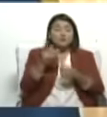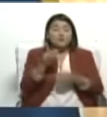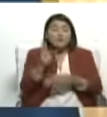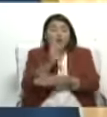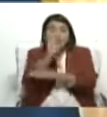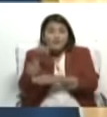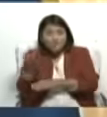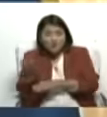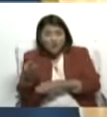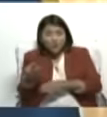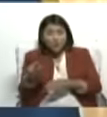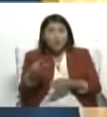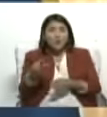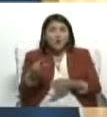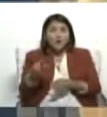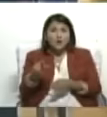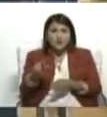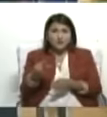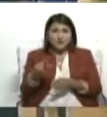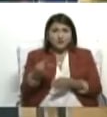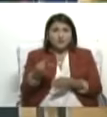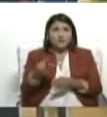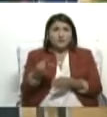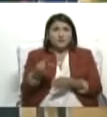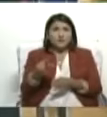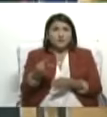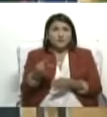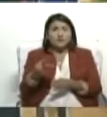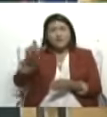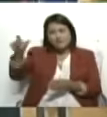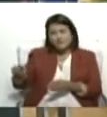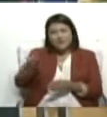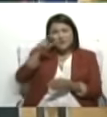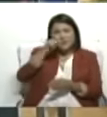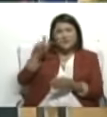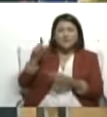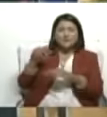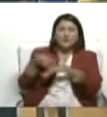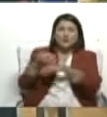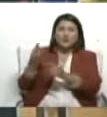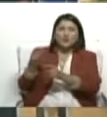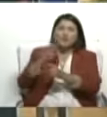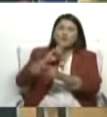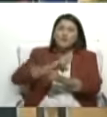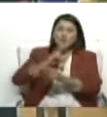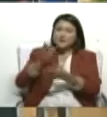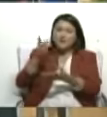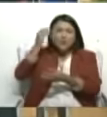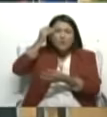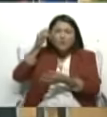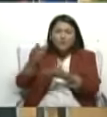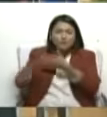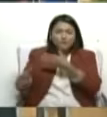quiero dejar que el ministro Lavrov nos indique su posición.